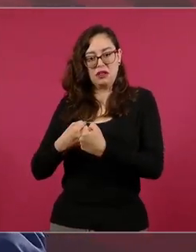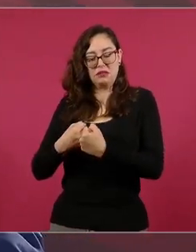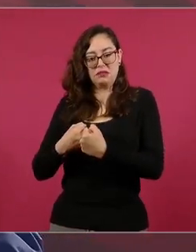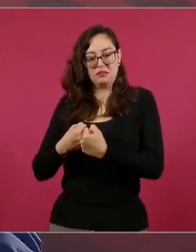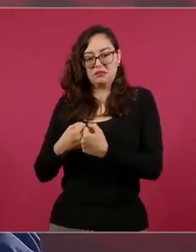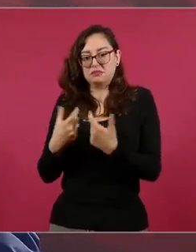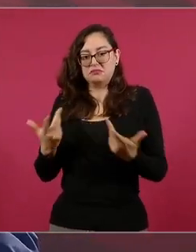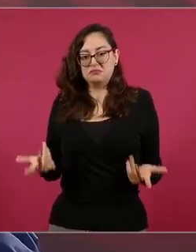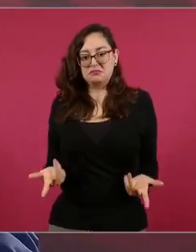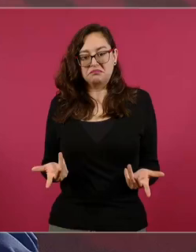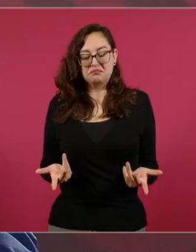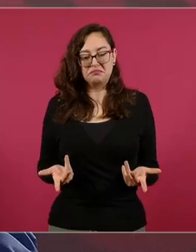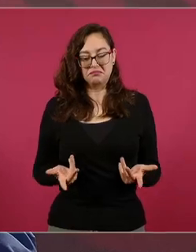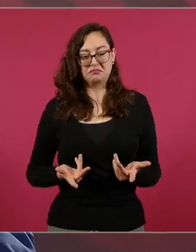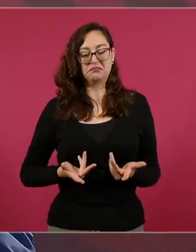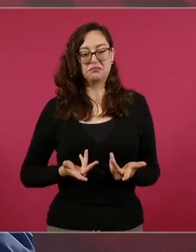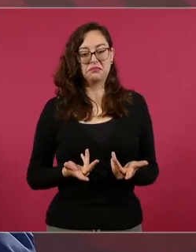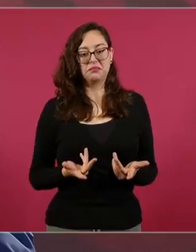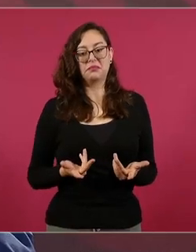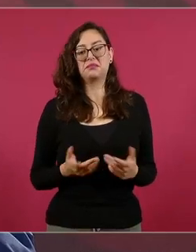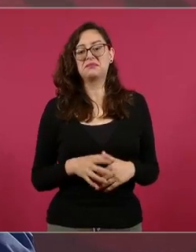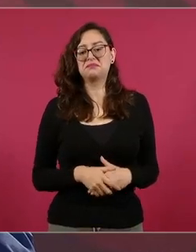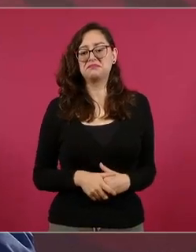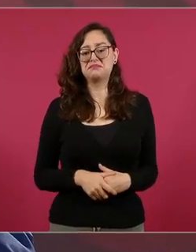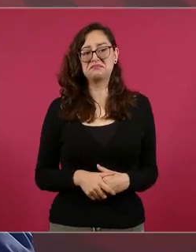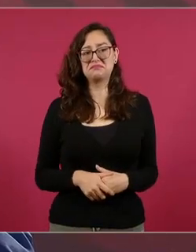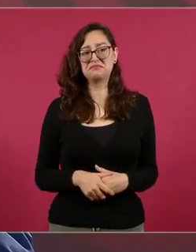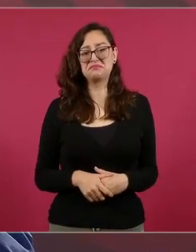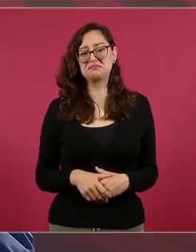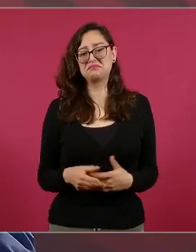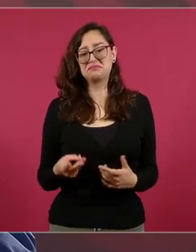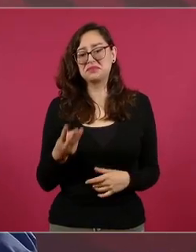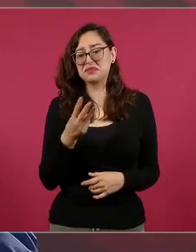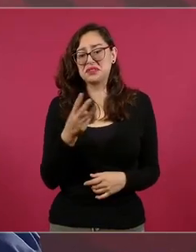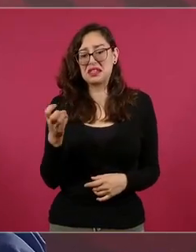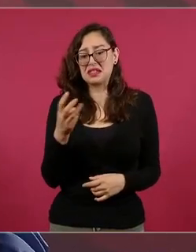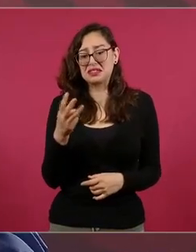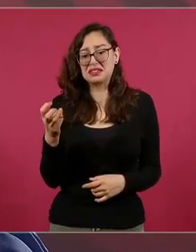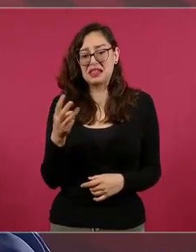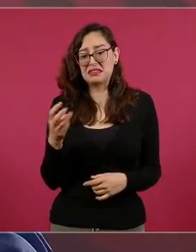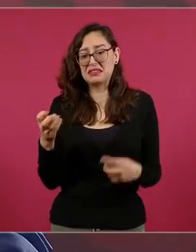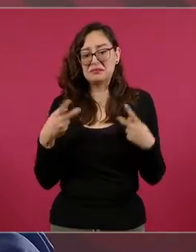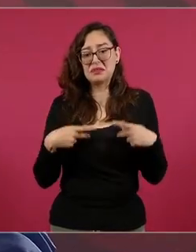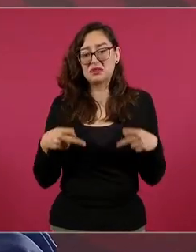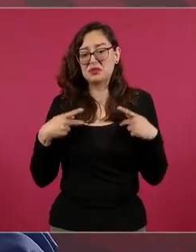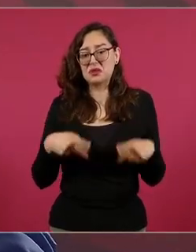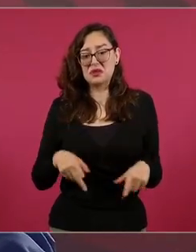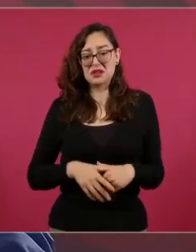Pero son 200, 300 familias. Sin embargo,